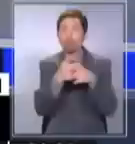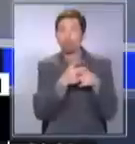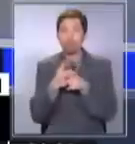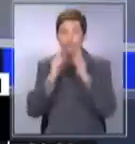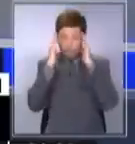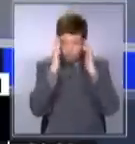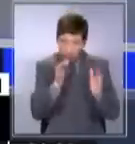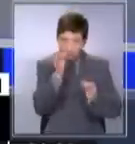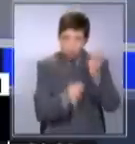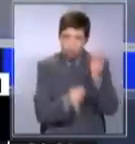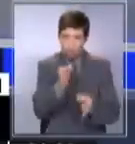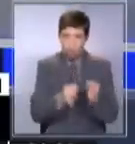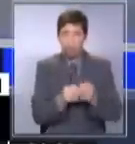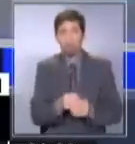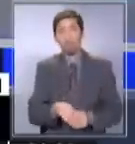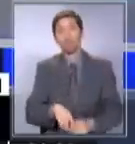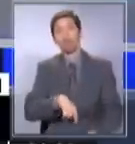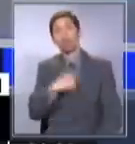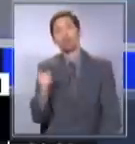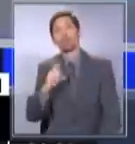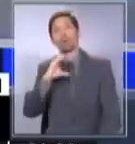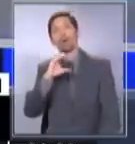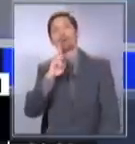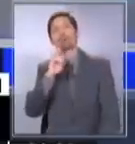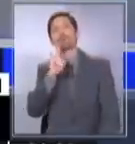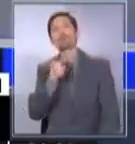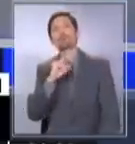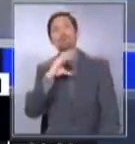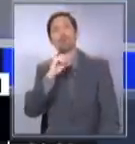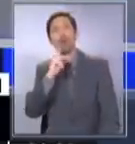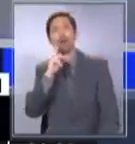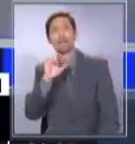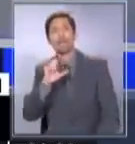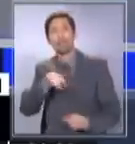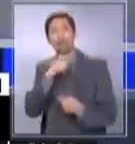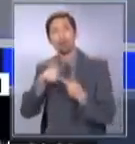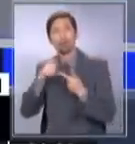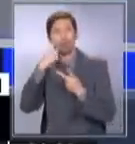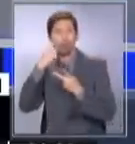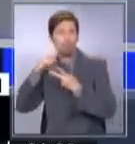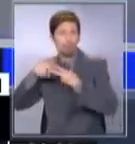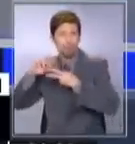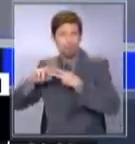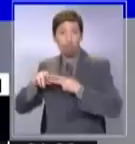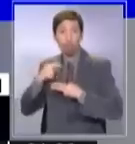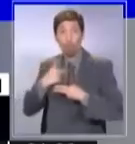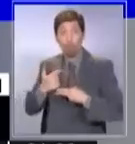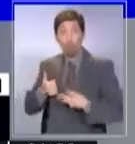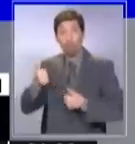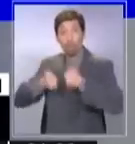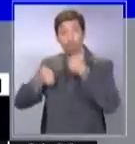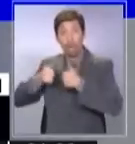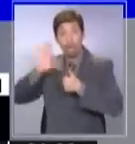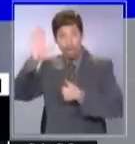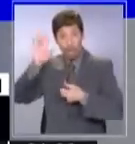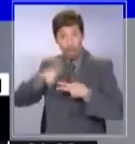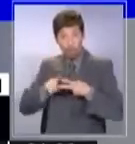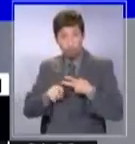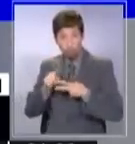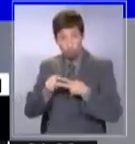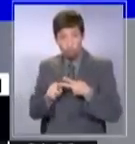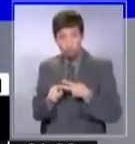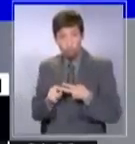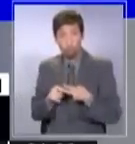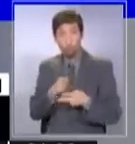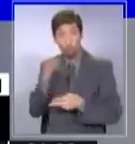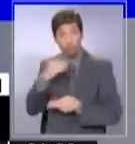Cruz Coque Y Felipe morandé son otras cartas de evópoli que van a optar a un cupo en el parlamento grandes nombres me acaba de dar usted